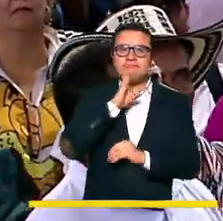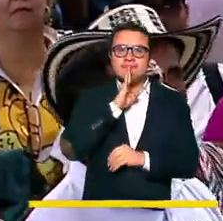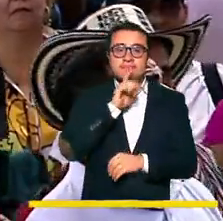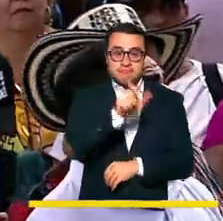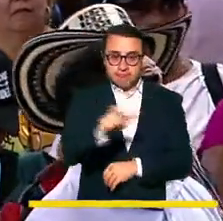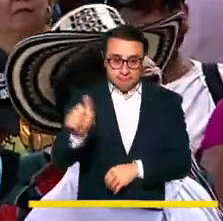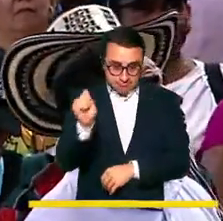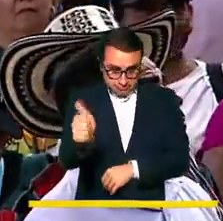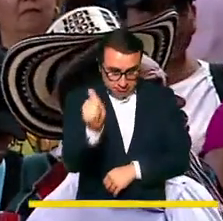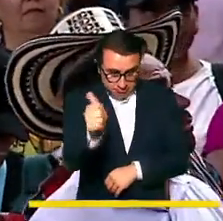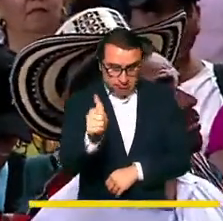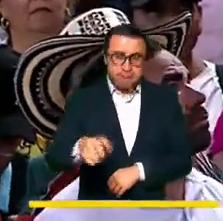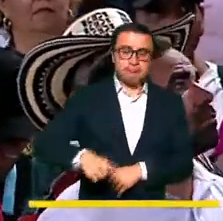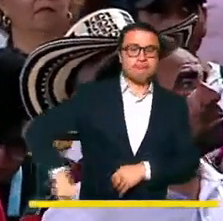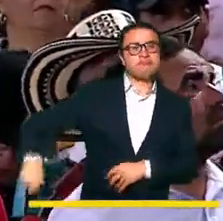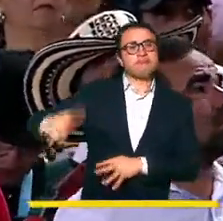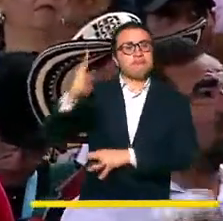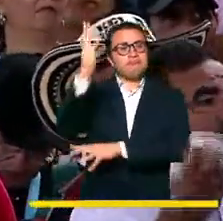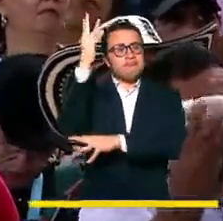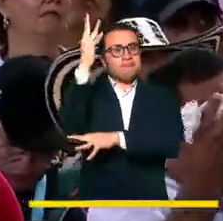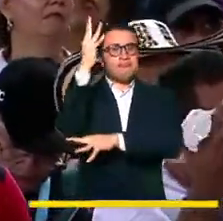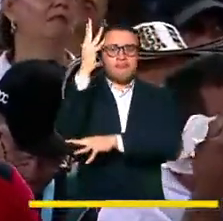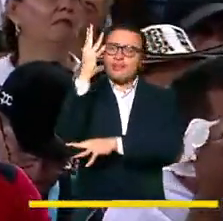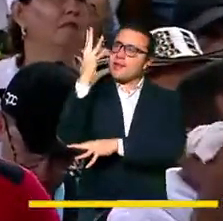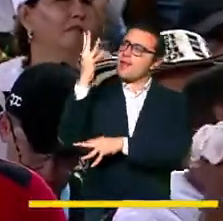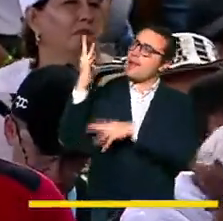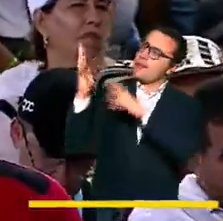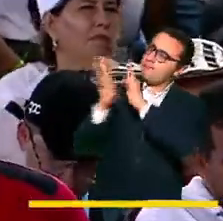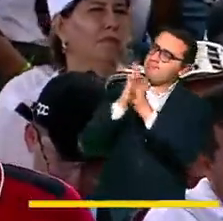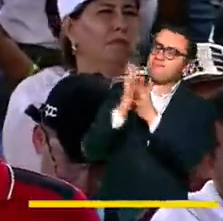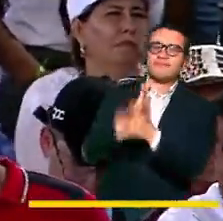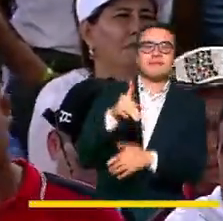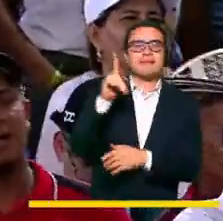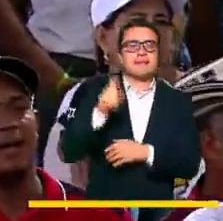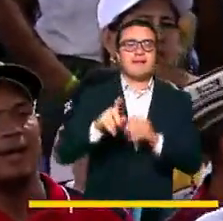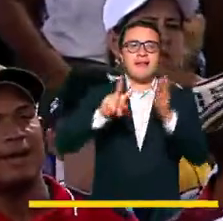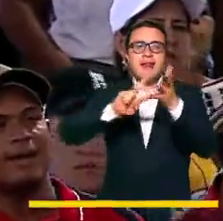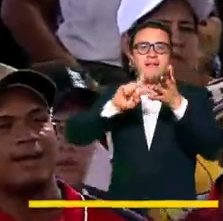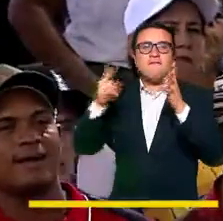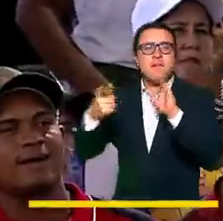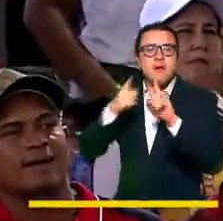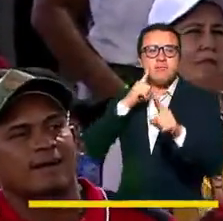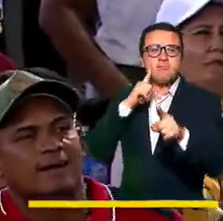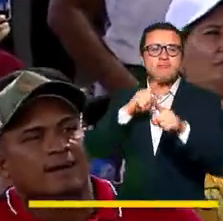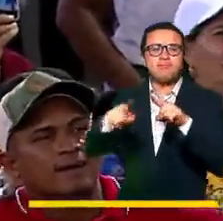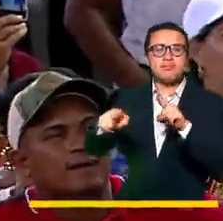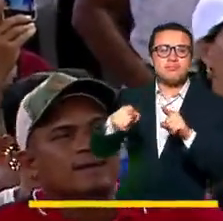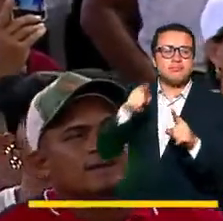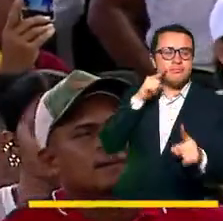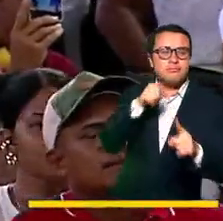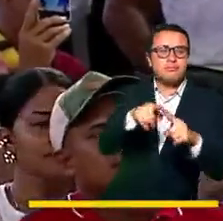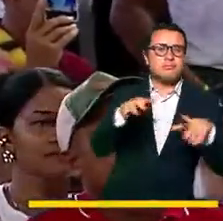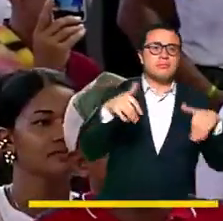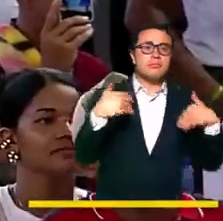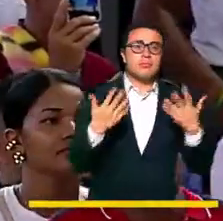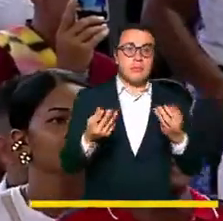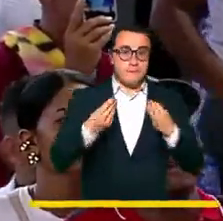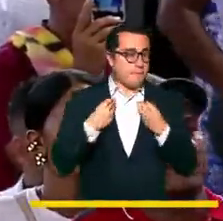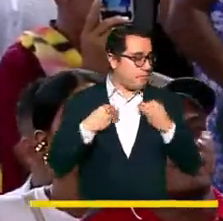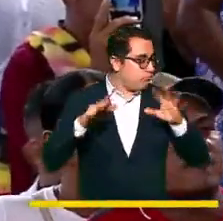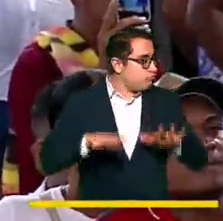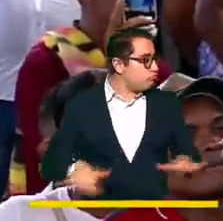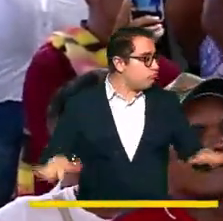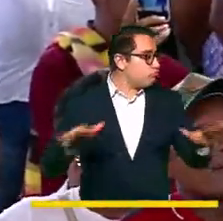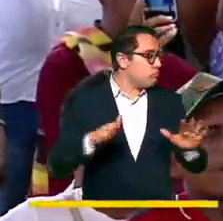población lo que debería reformarse para vivir mejor en el territorio.